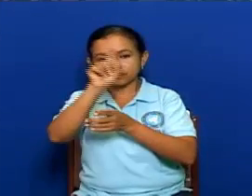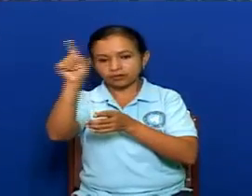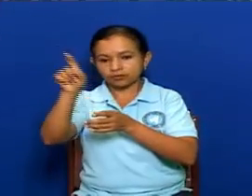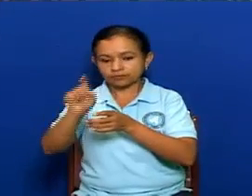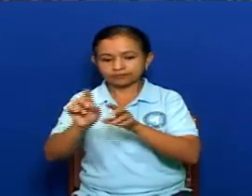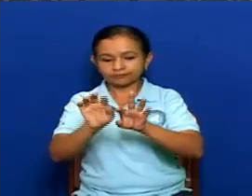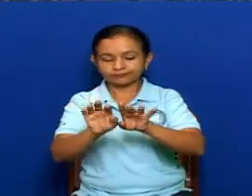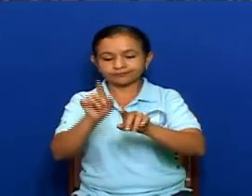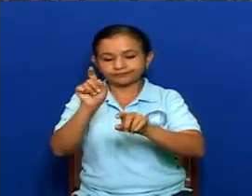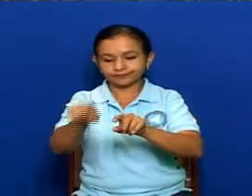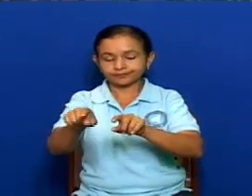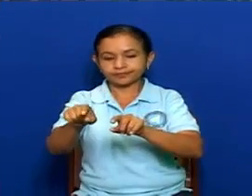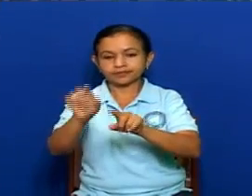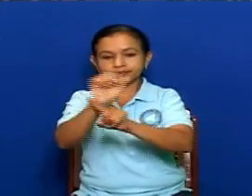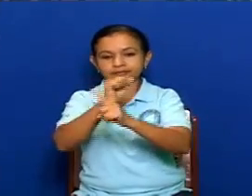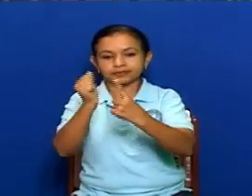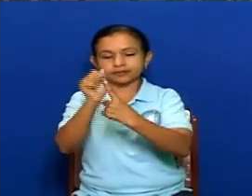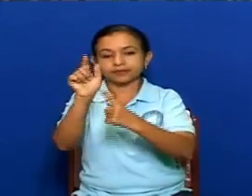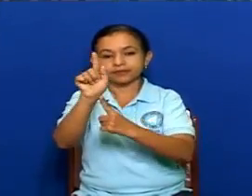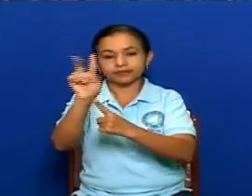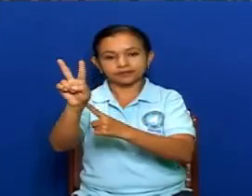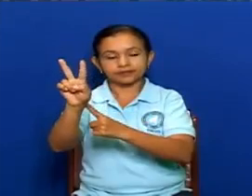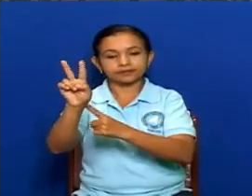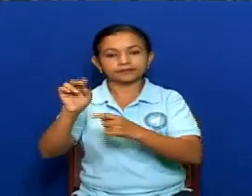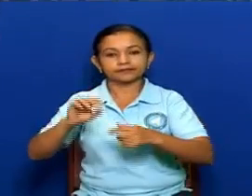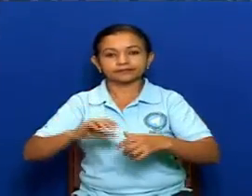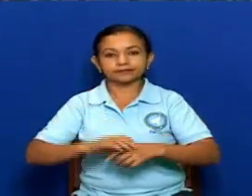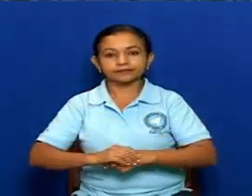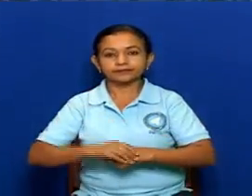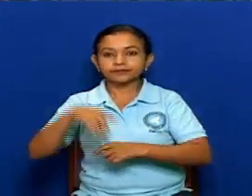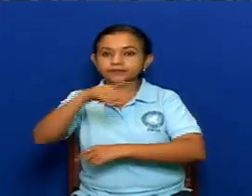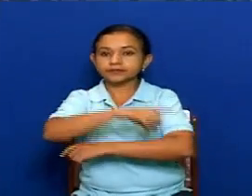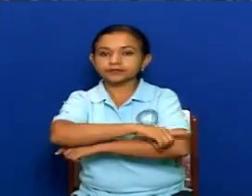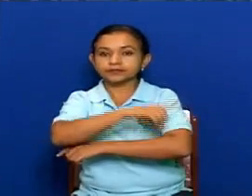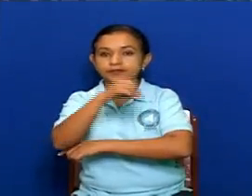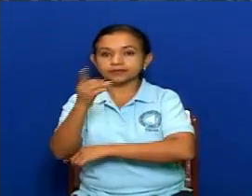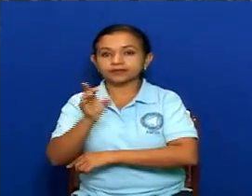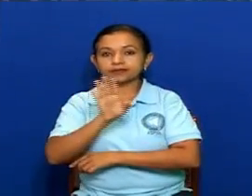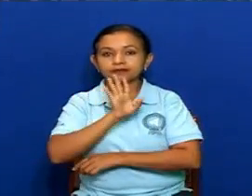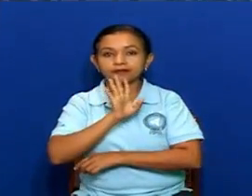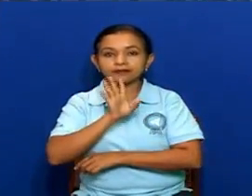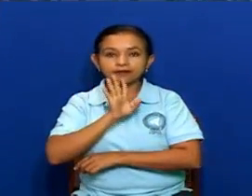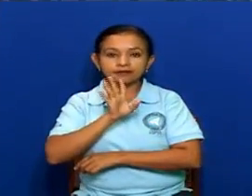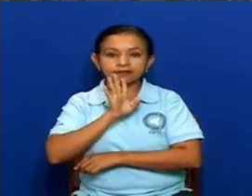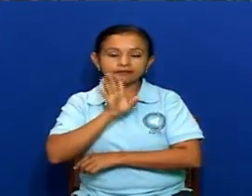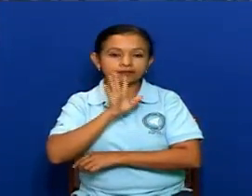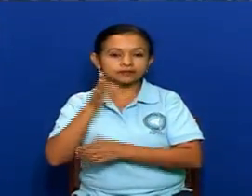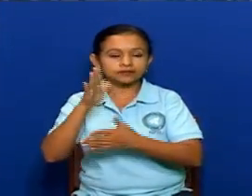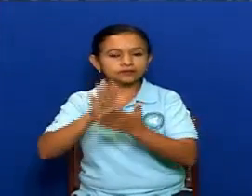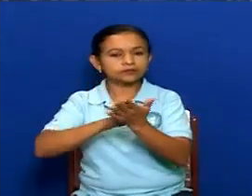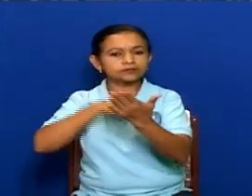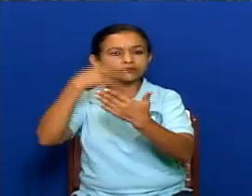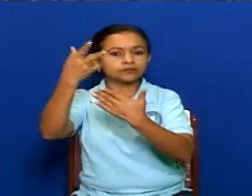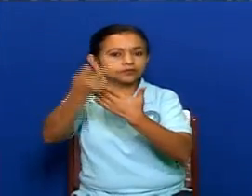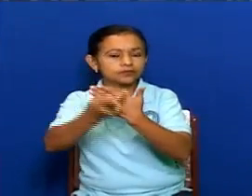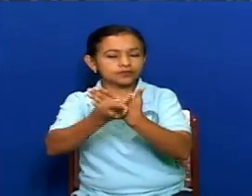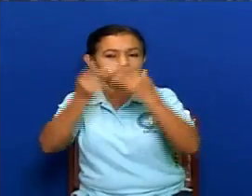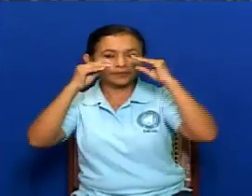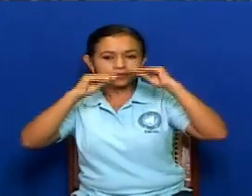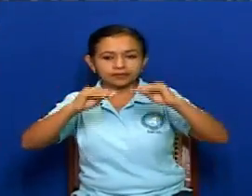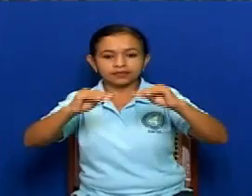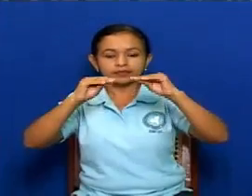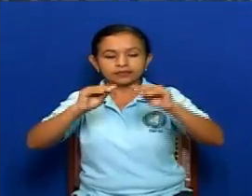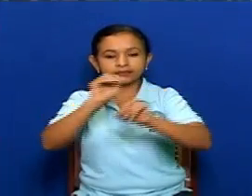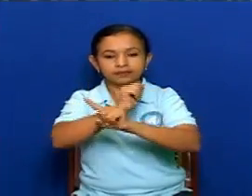tocar el botón Asamblea TV NIC. El día de hoy estamos abordando la ejecución de los programas educativos